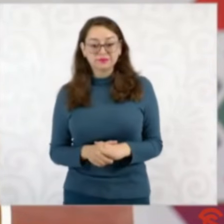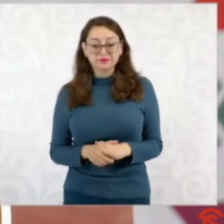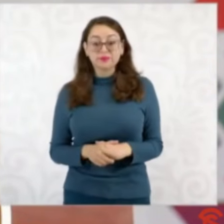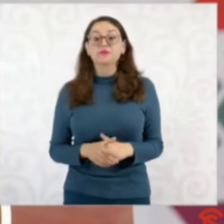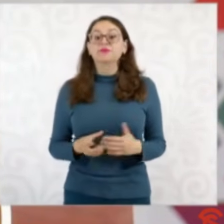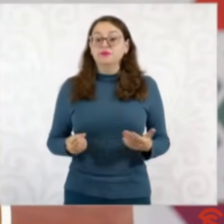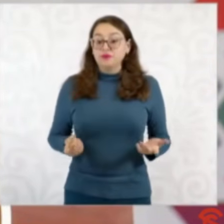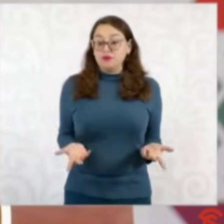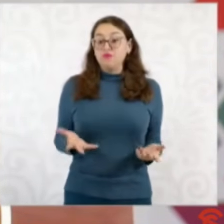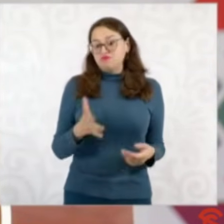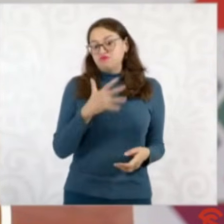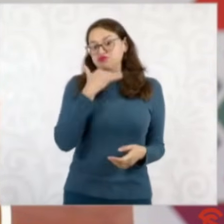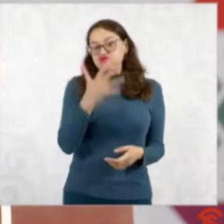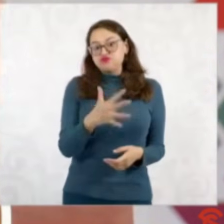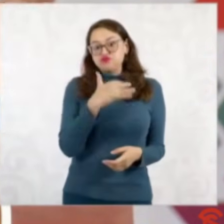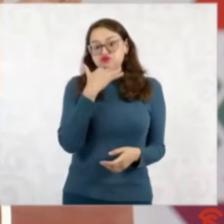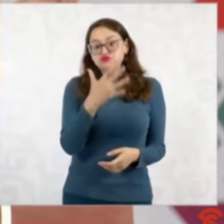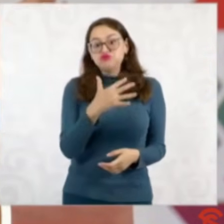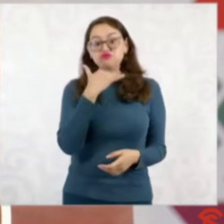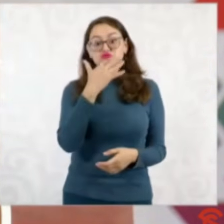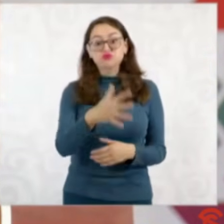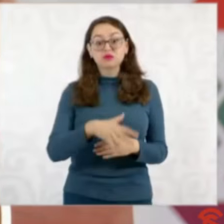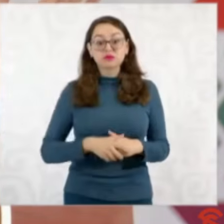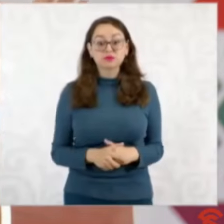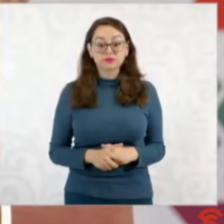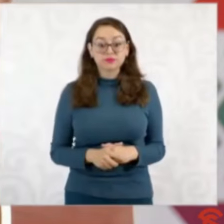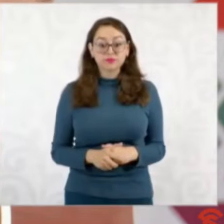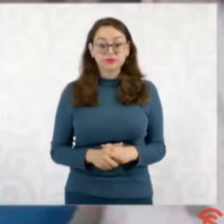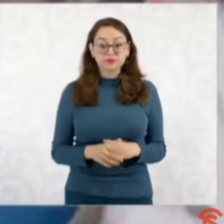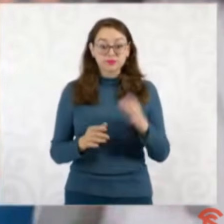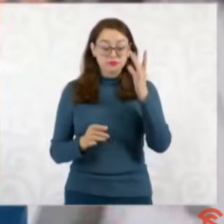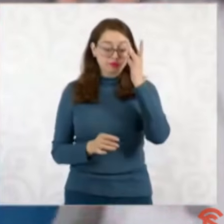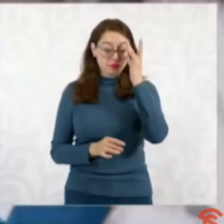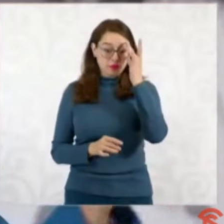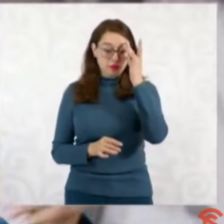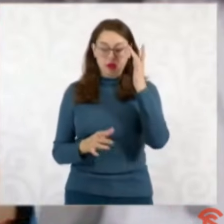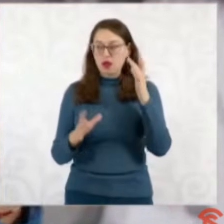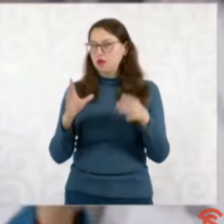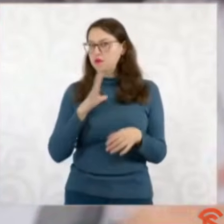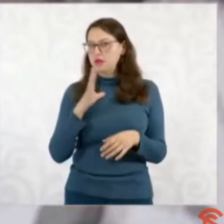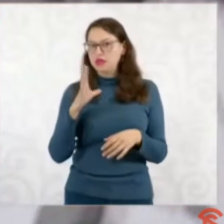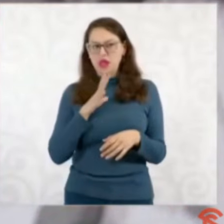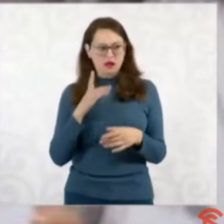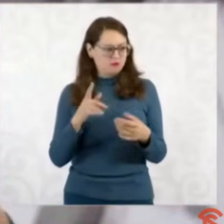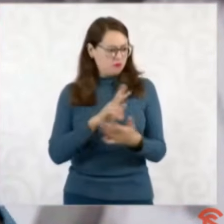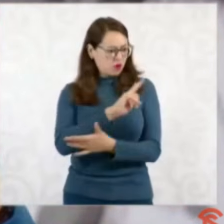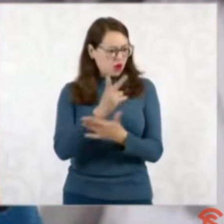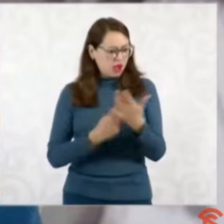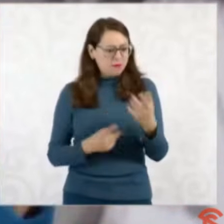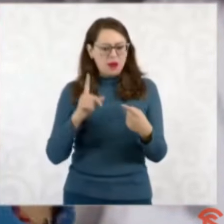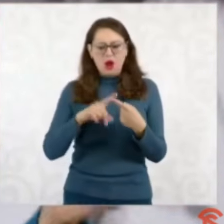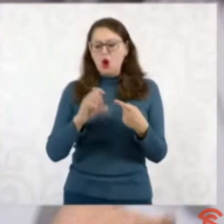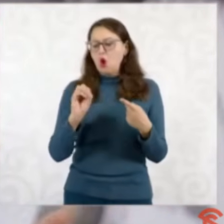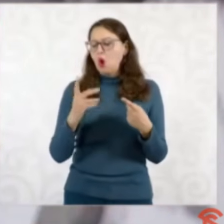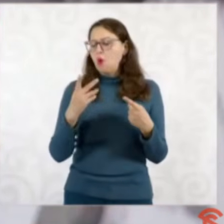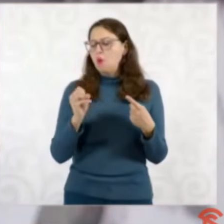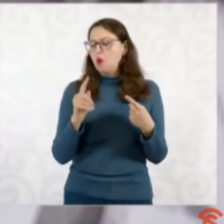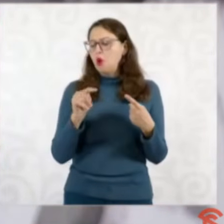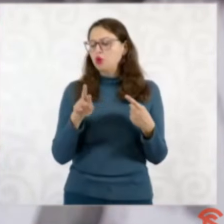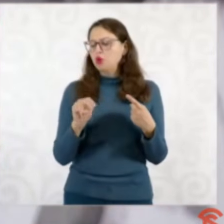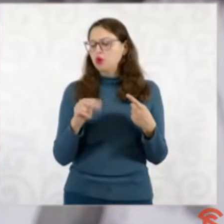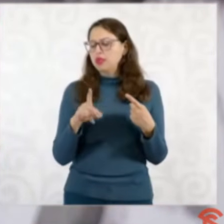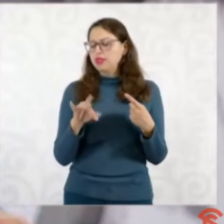Se preguntaba, Hambre Cero, ¿no? ¿Cómo se llamaban todos los programas? Oportunidades,